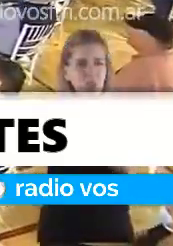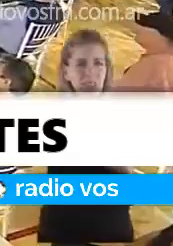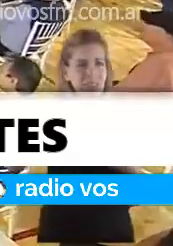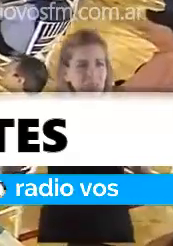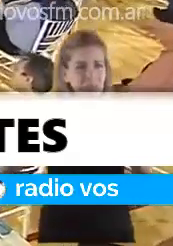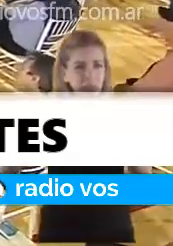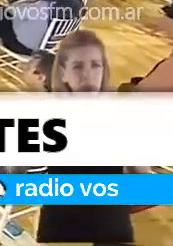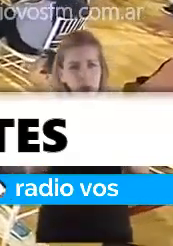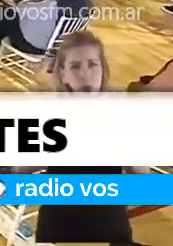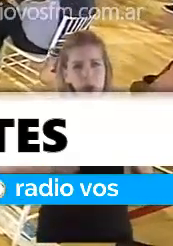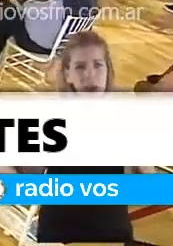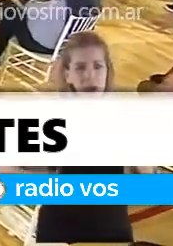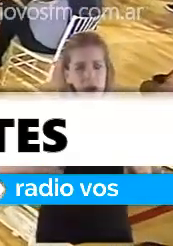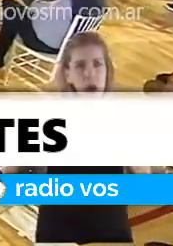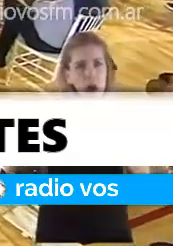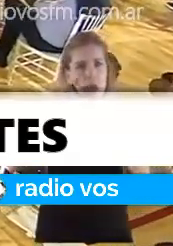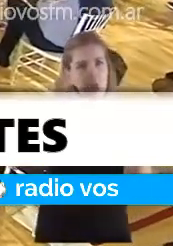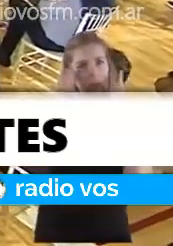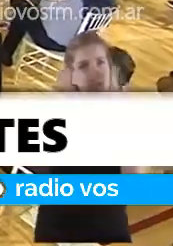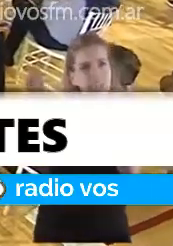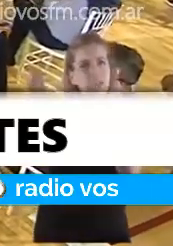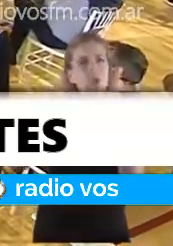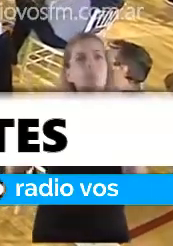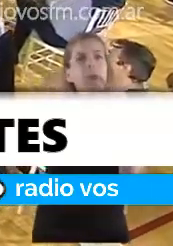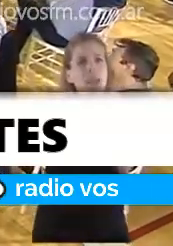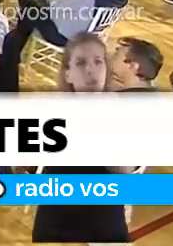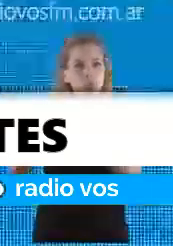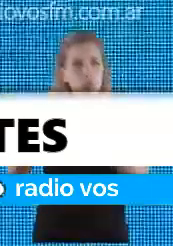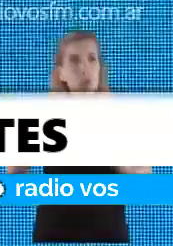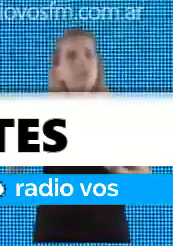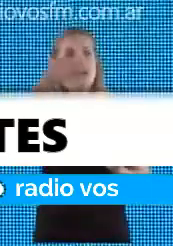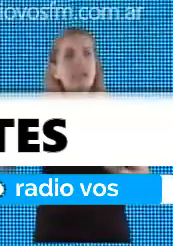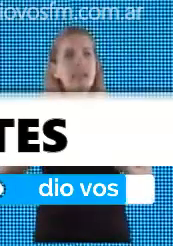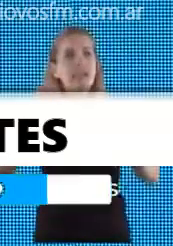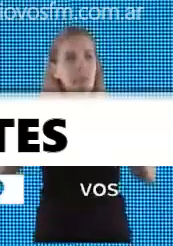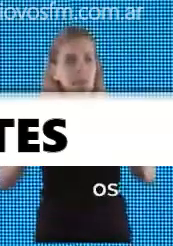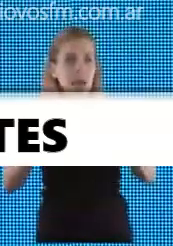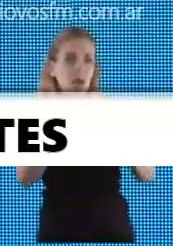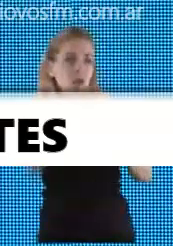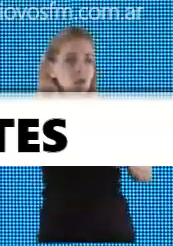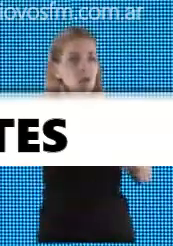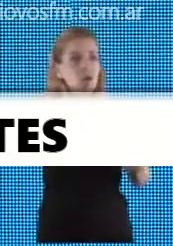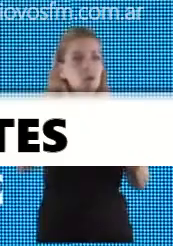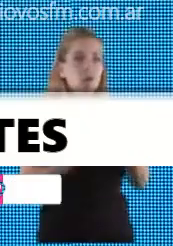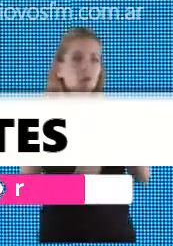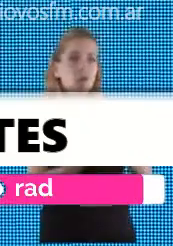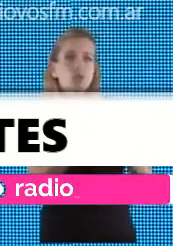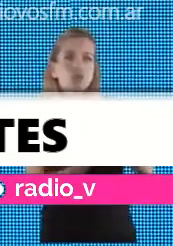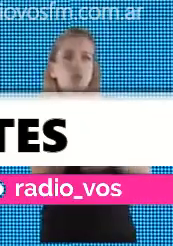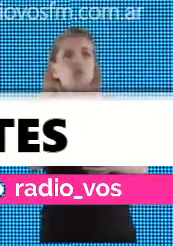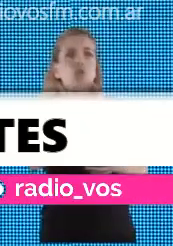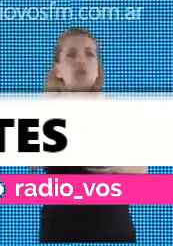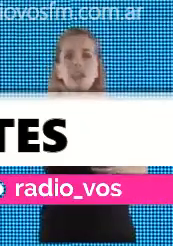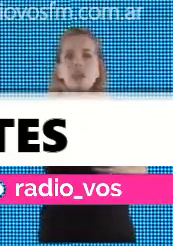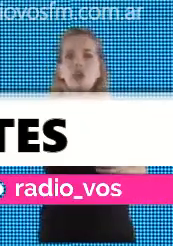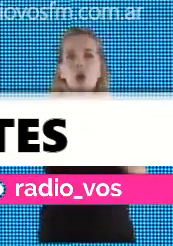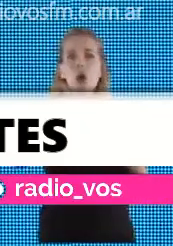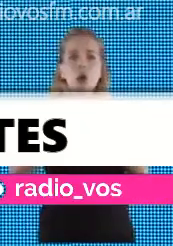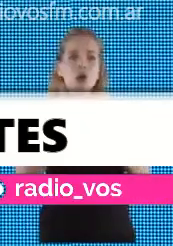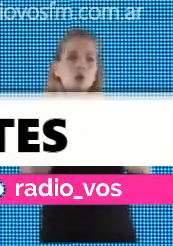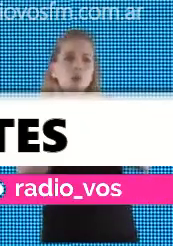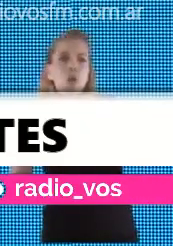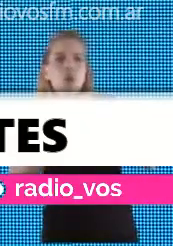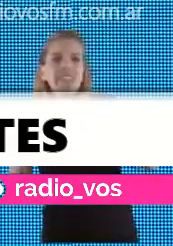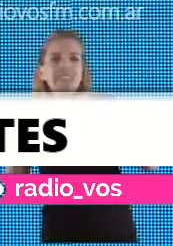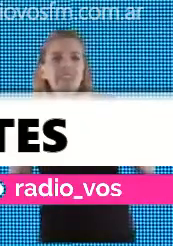puesto todas nuestras fuerzas para ayudar lo que es verdad es que no escribimos twitter por eso lo que verdad es que no hacemos publicidad con